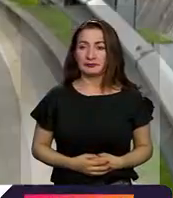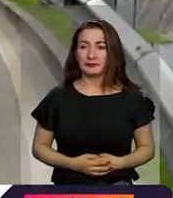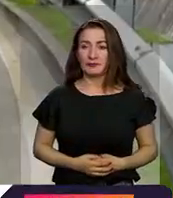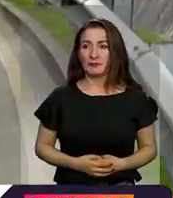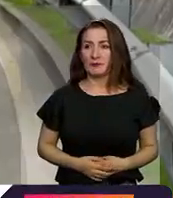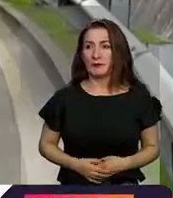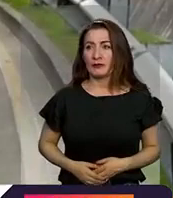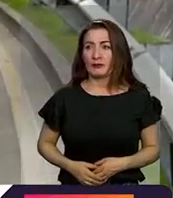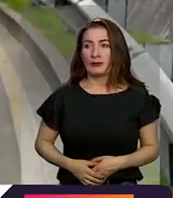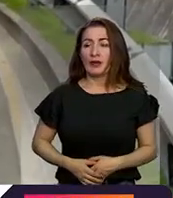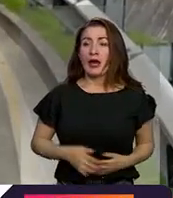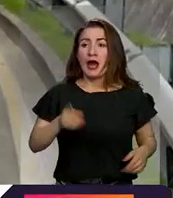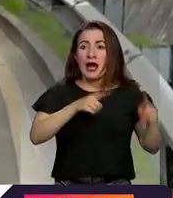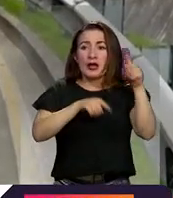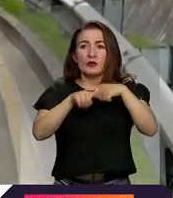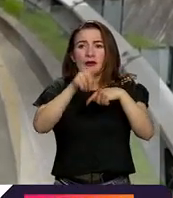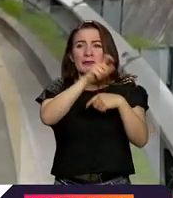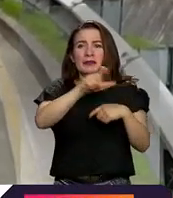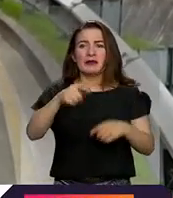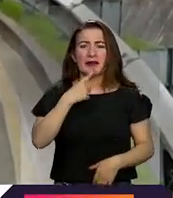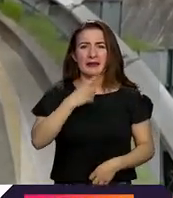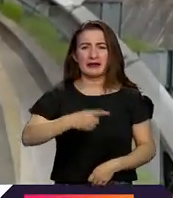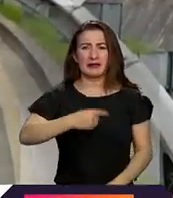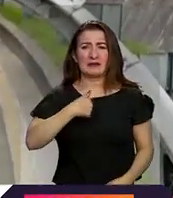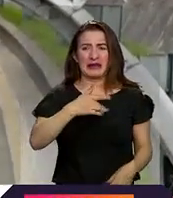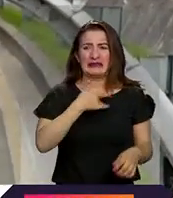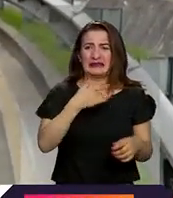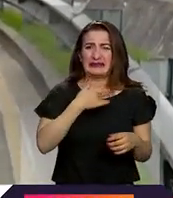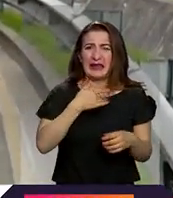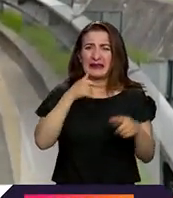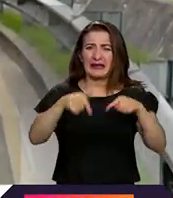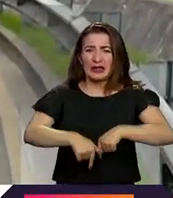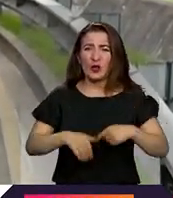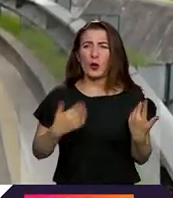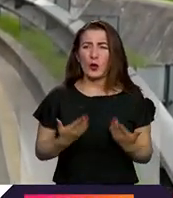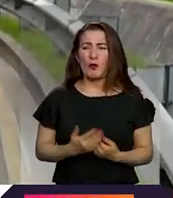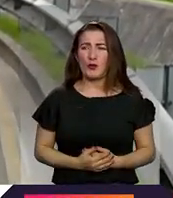Hay personas acá que han comentado que en realidad se siente totalmente